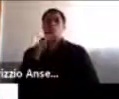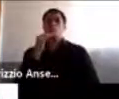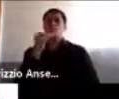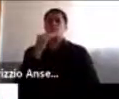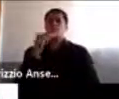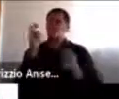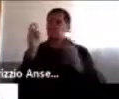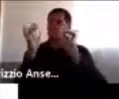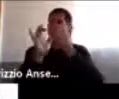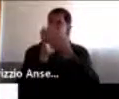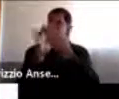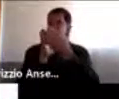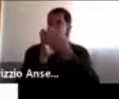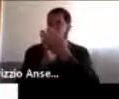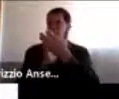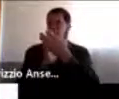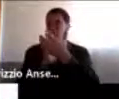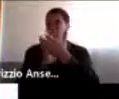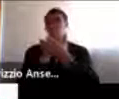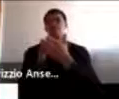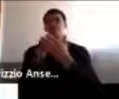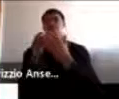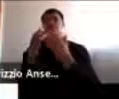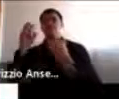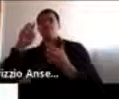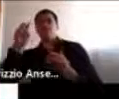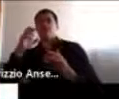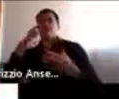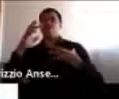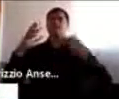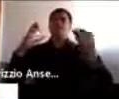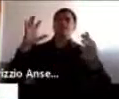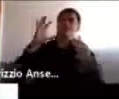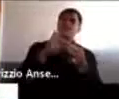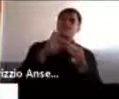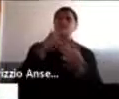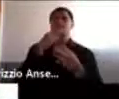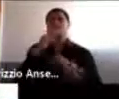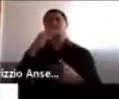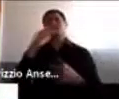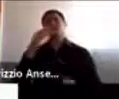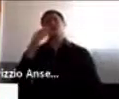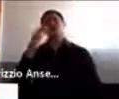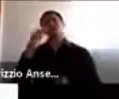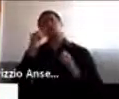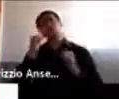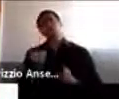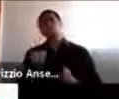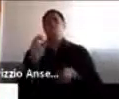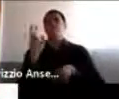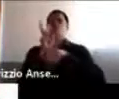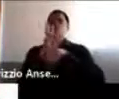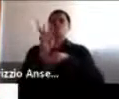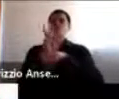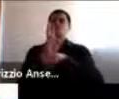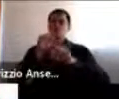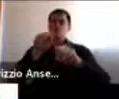papá hijo eso también puede involucrar a un profesor o un educador que lo sugiera en su curso con sus estudiantes